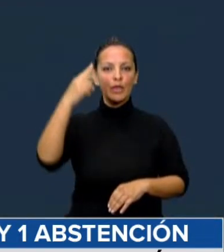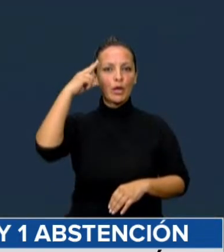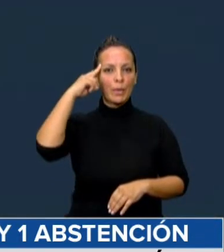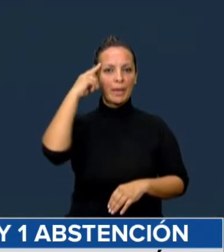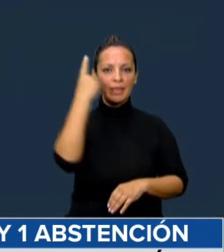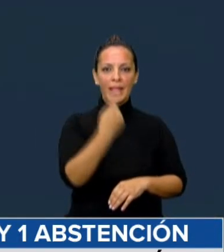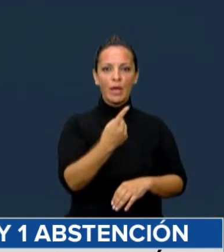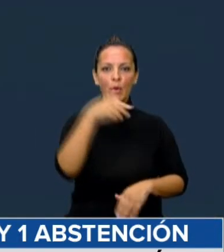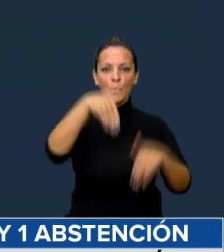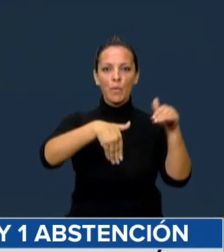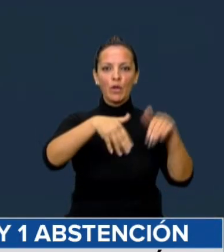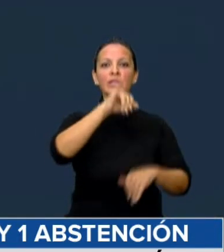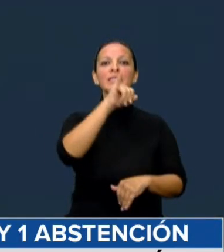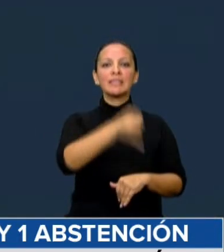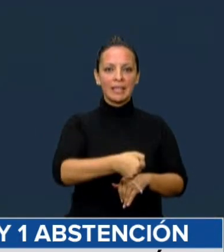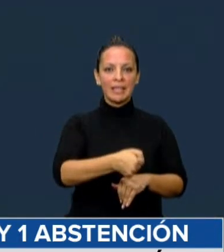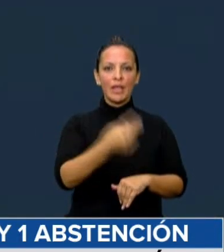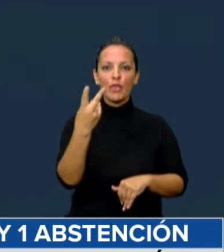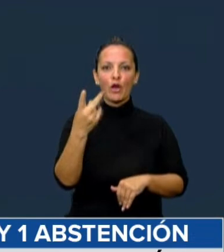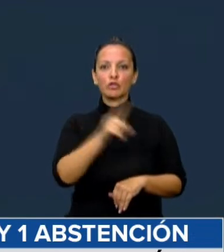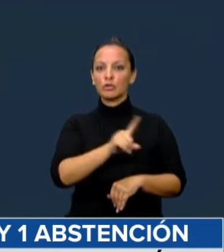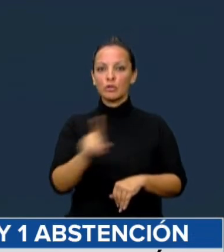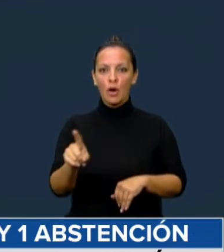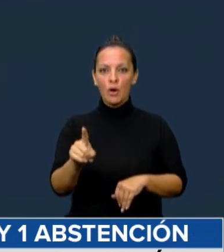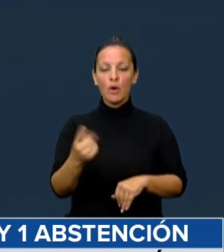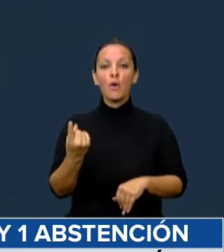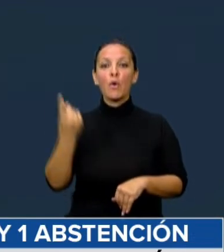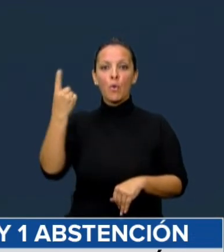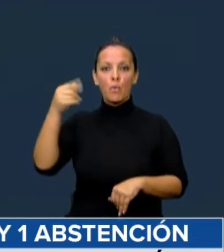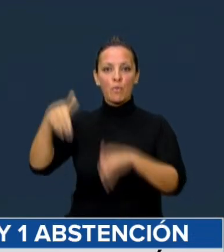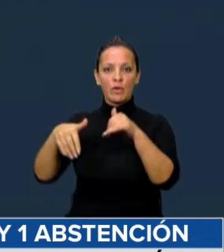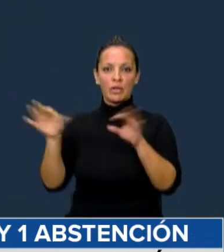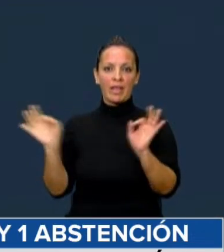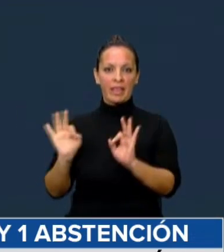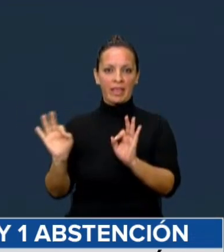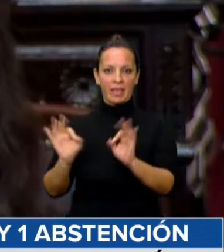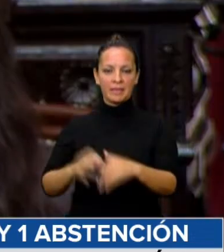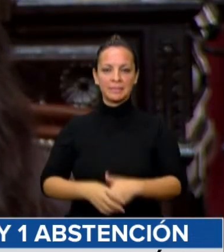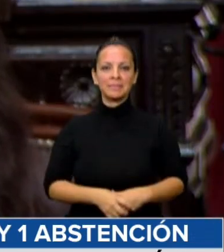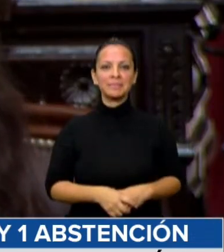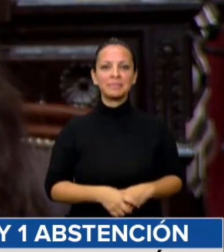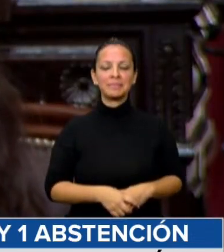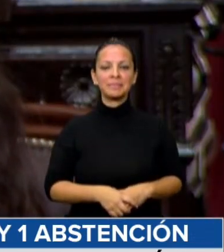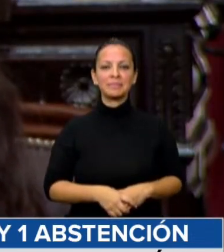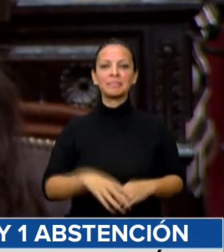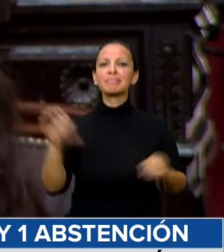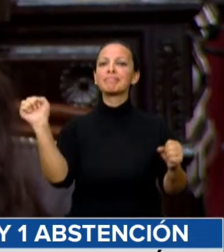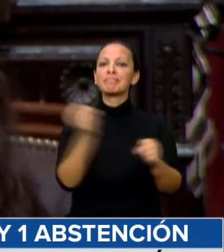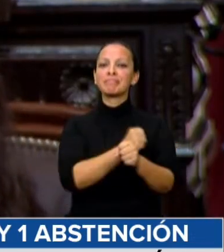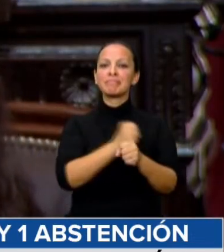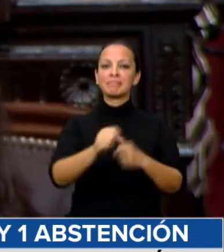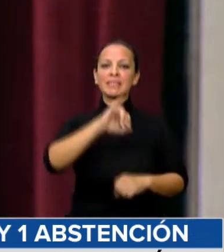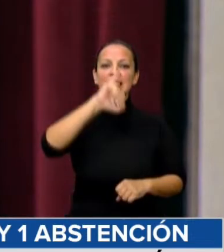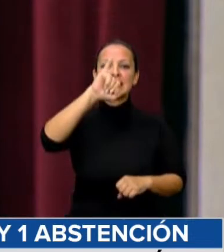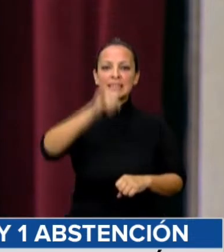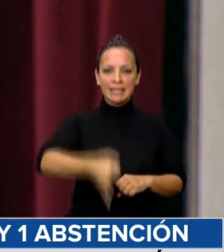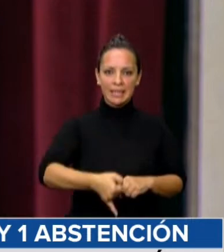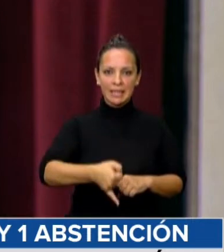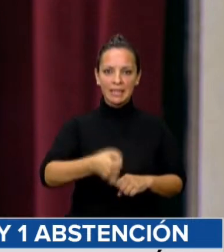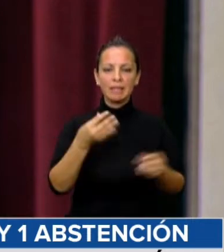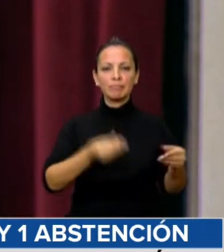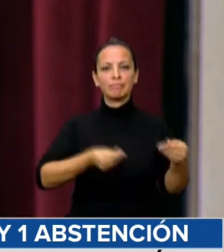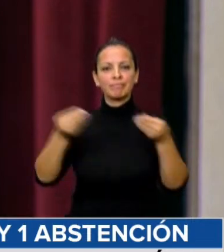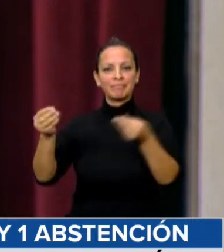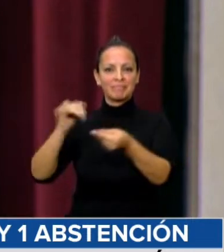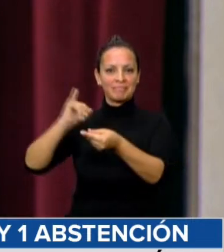191 votos afirmativos, 2 negativos, 1 abstención. Resulta afirmativa, se